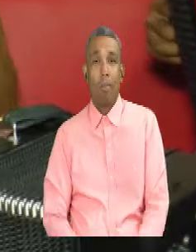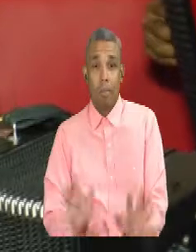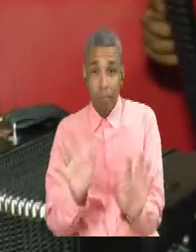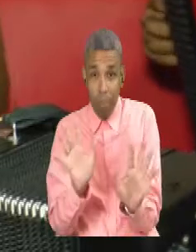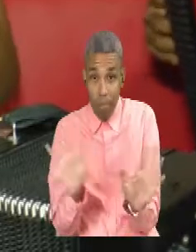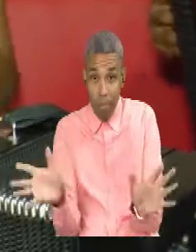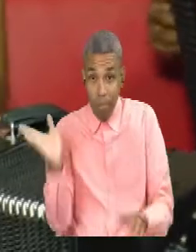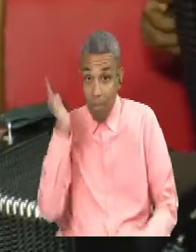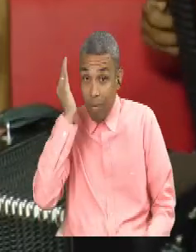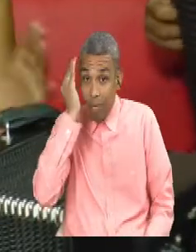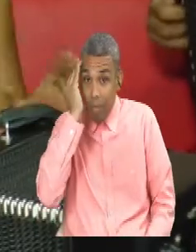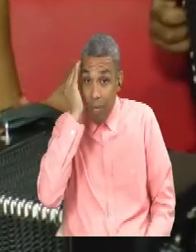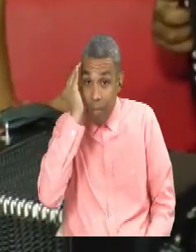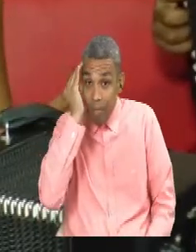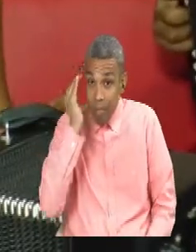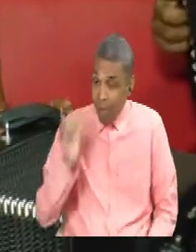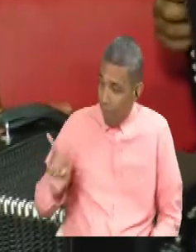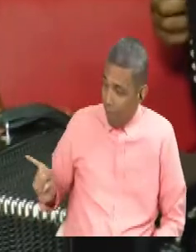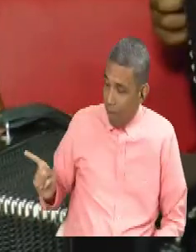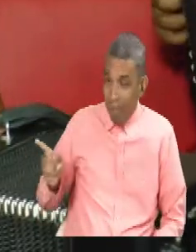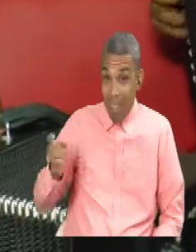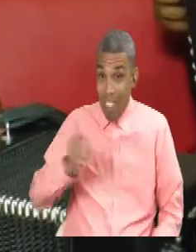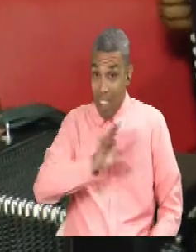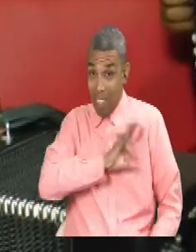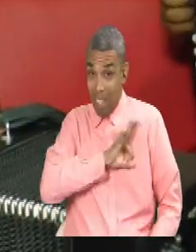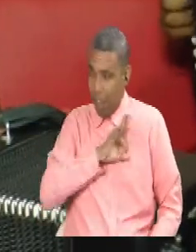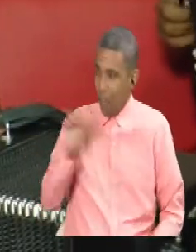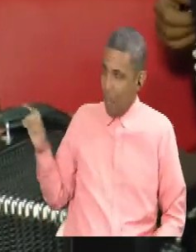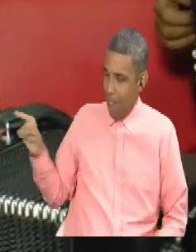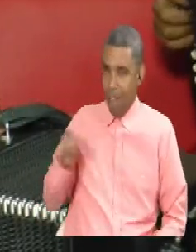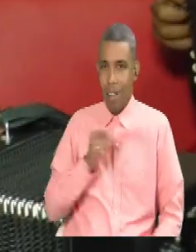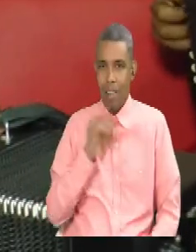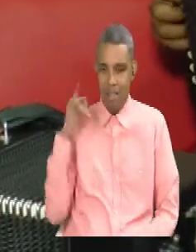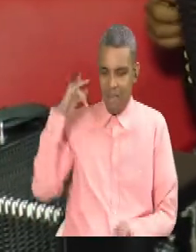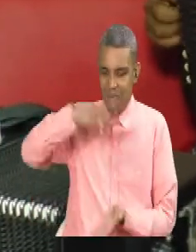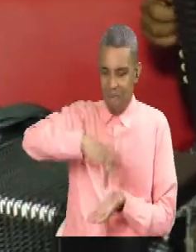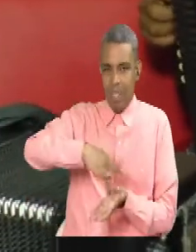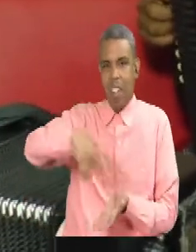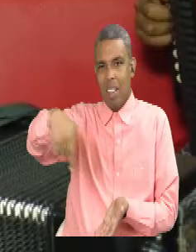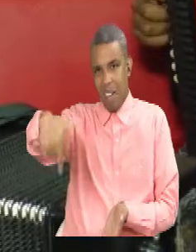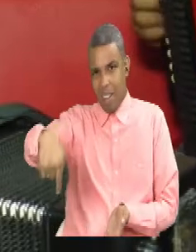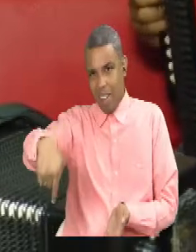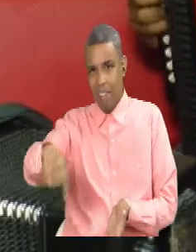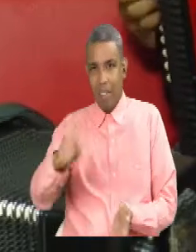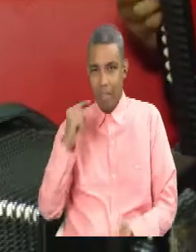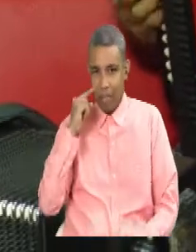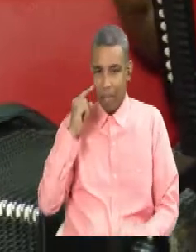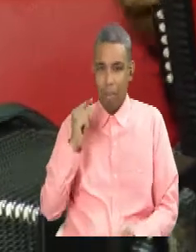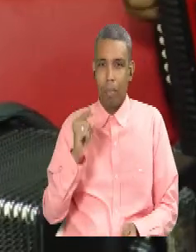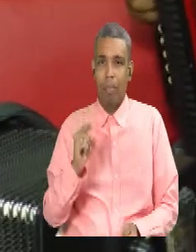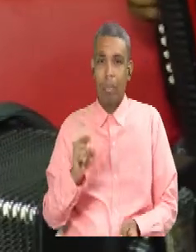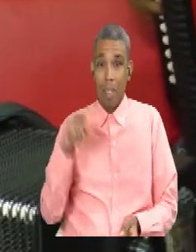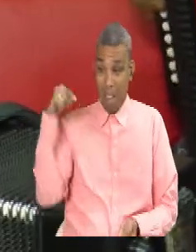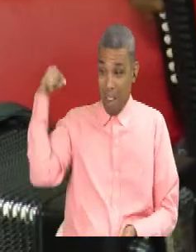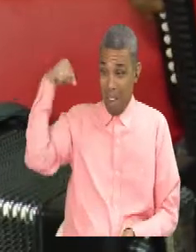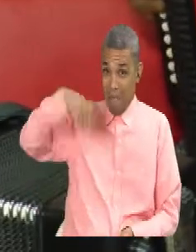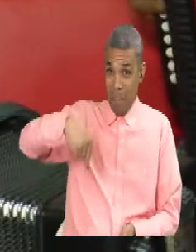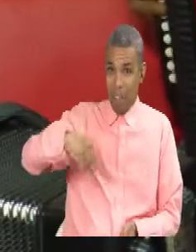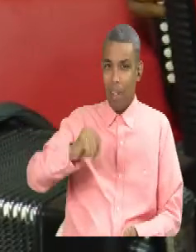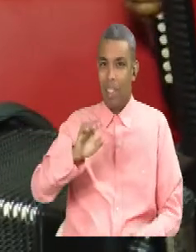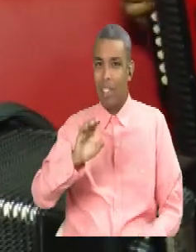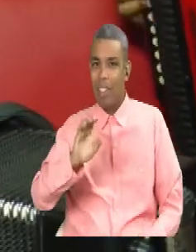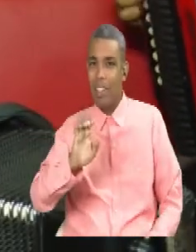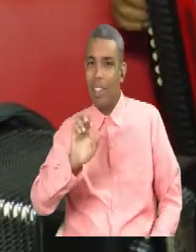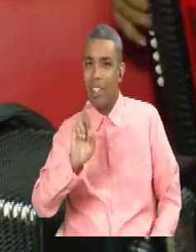saben, esta canción la vas a cantar el sábado. Sí, claro, Dios mediante, el sábado estaremos este sábado estaremos en la cervecería desde muy temprano